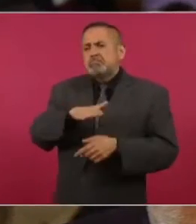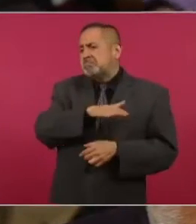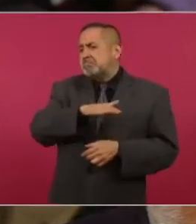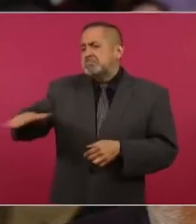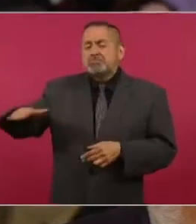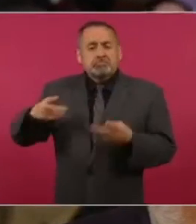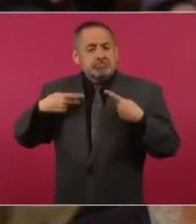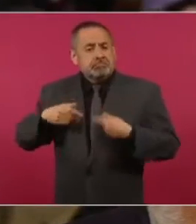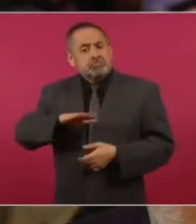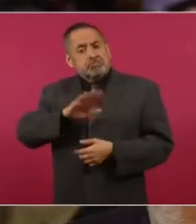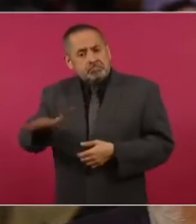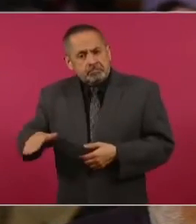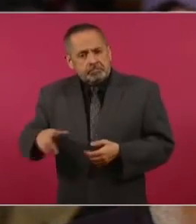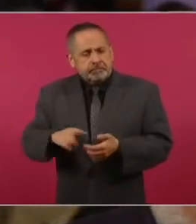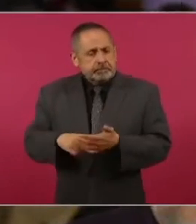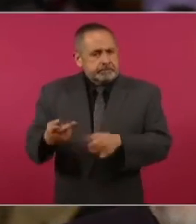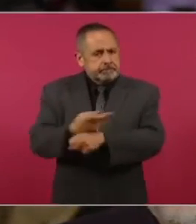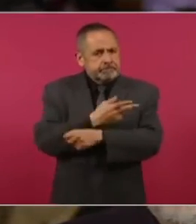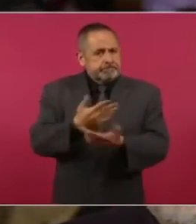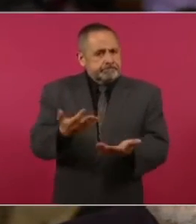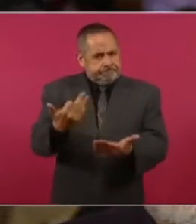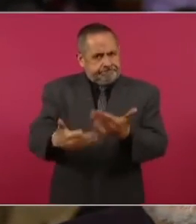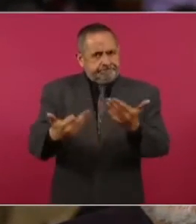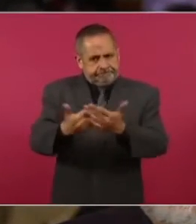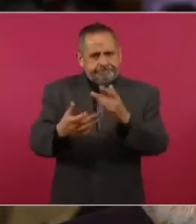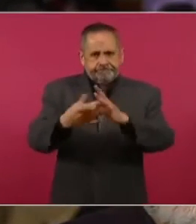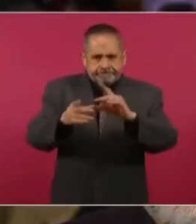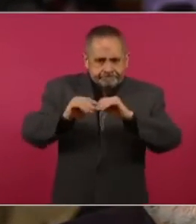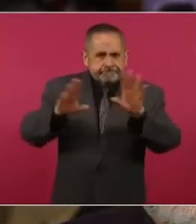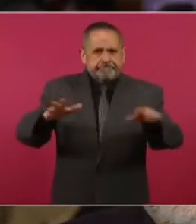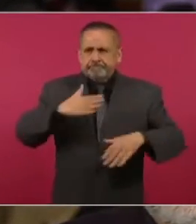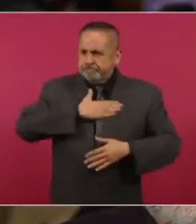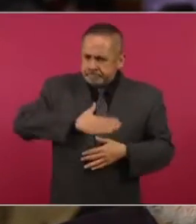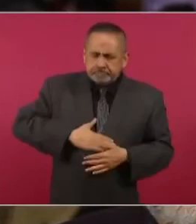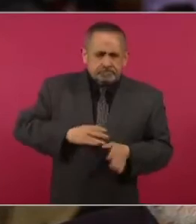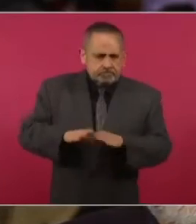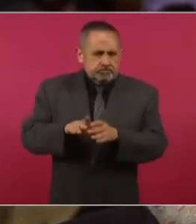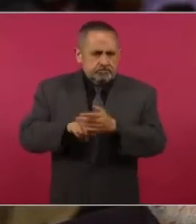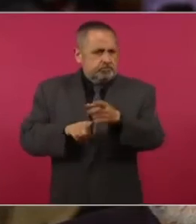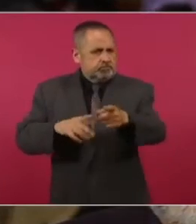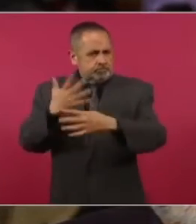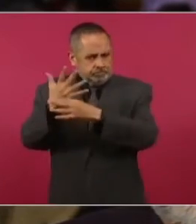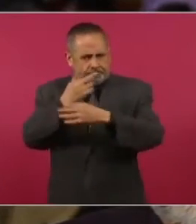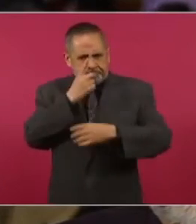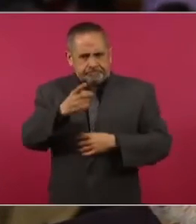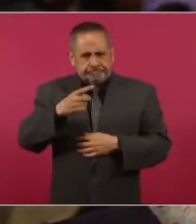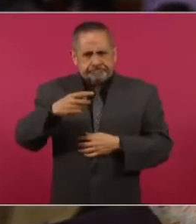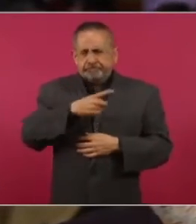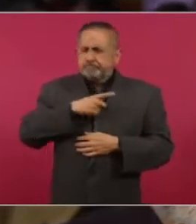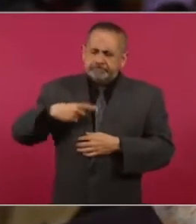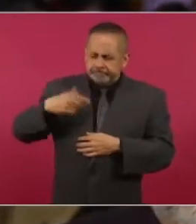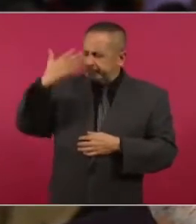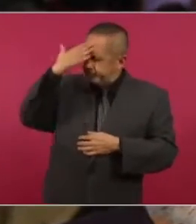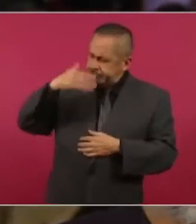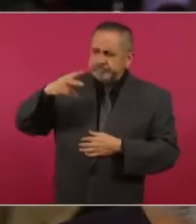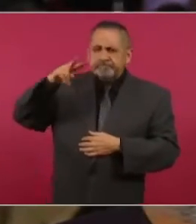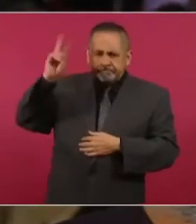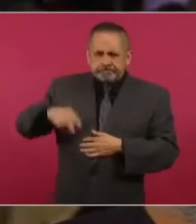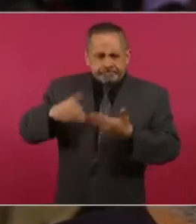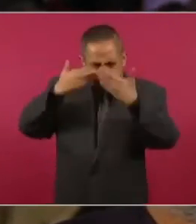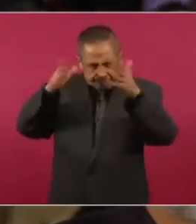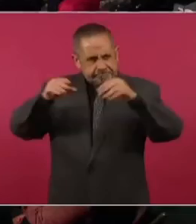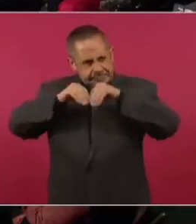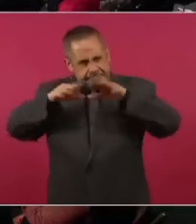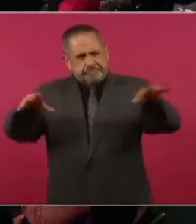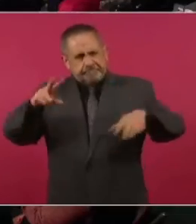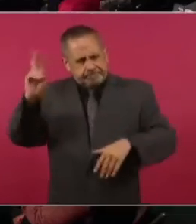Nochistlán, todavía está pendiente este tema para la justicia y usted lo ha dicho, hay que saber la verdad, por el bien de todos hay que saber la